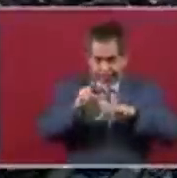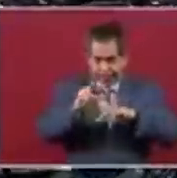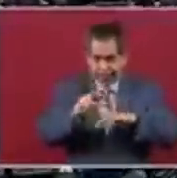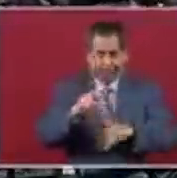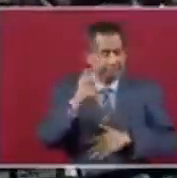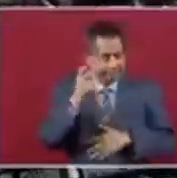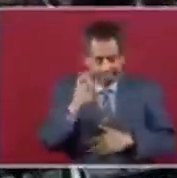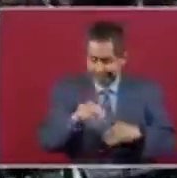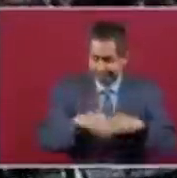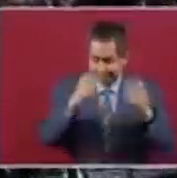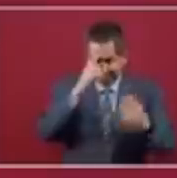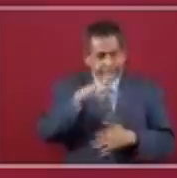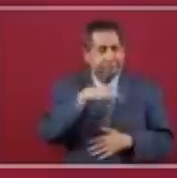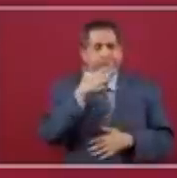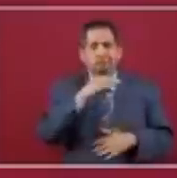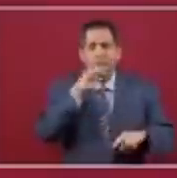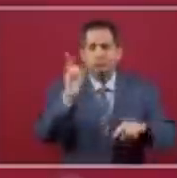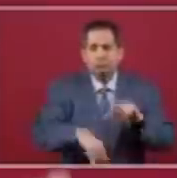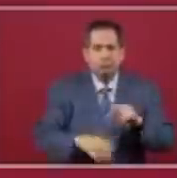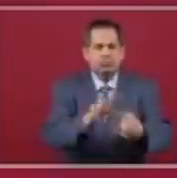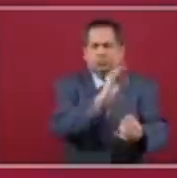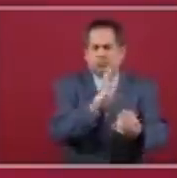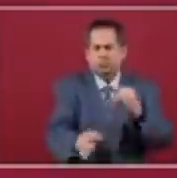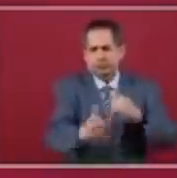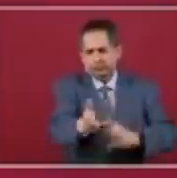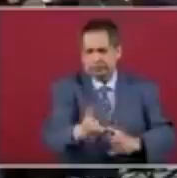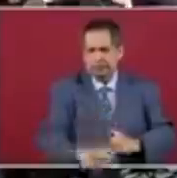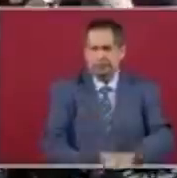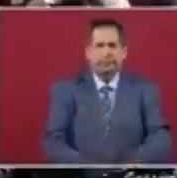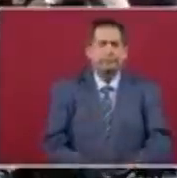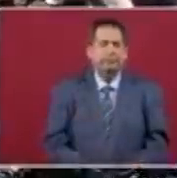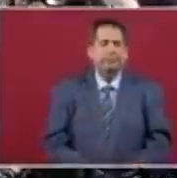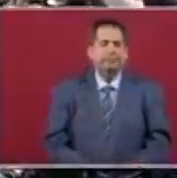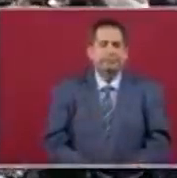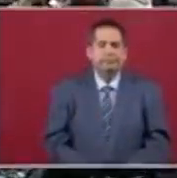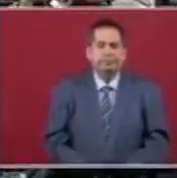que se termine con la corrupción. Terminamos contigo.